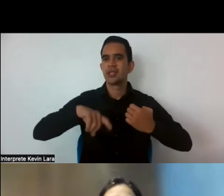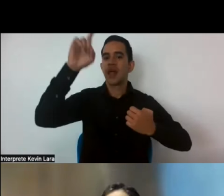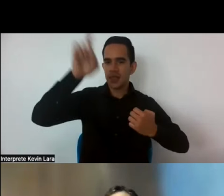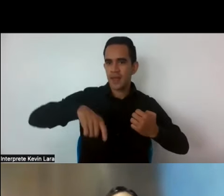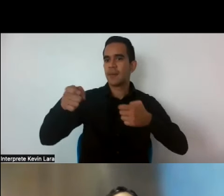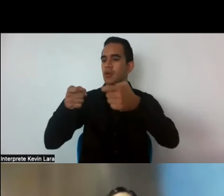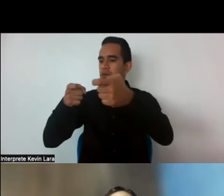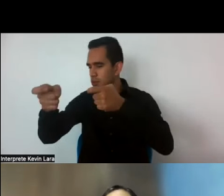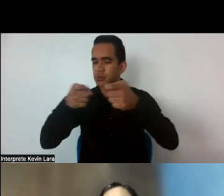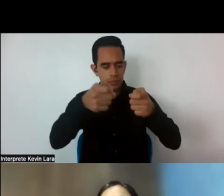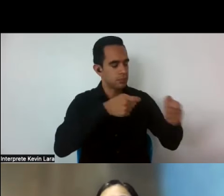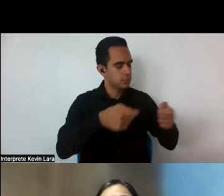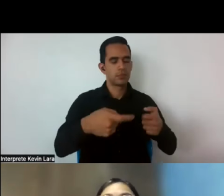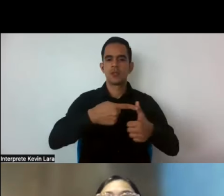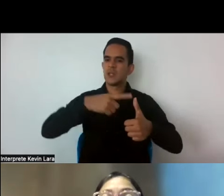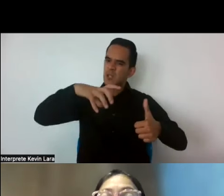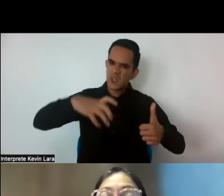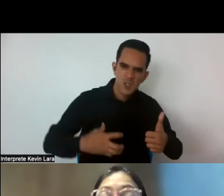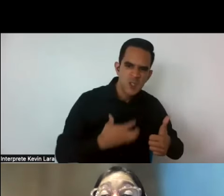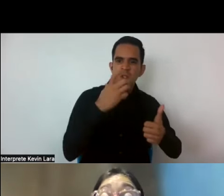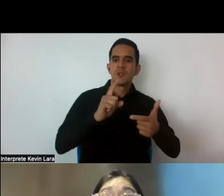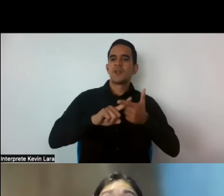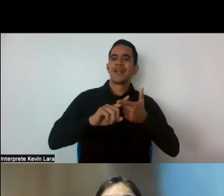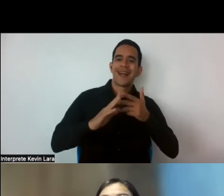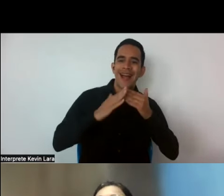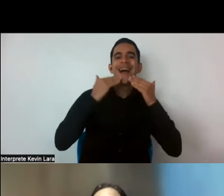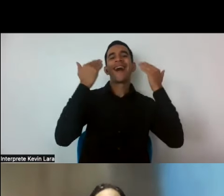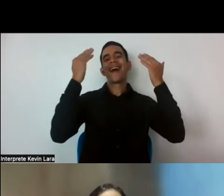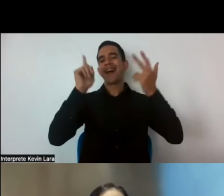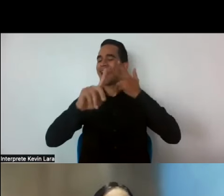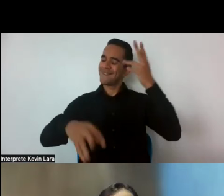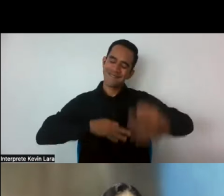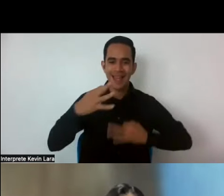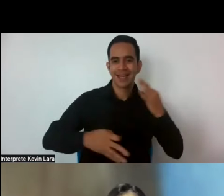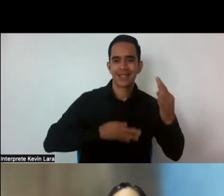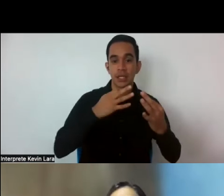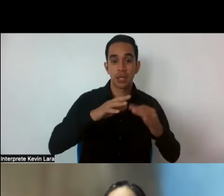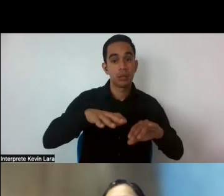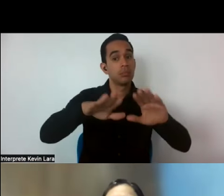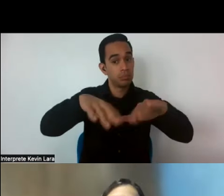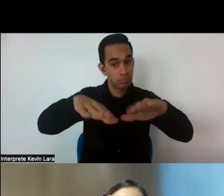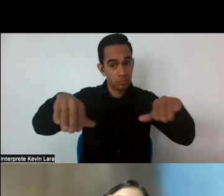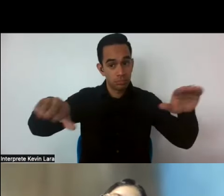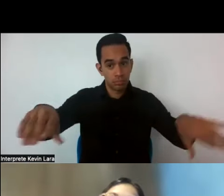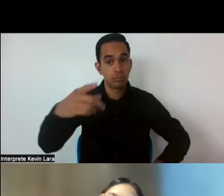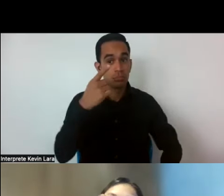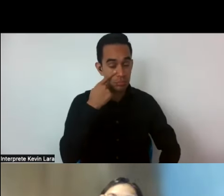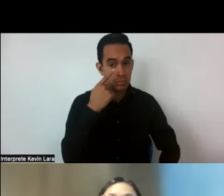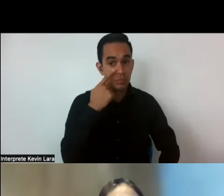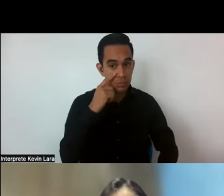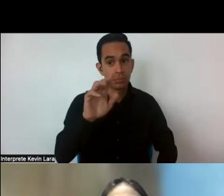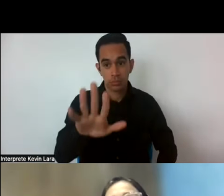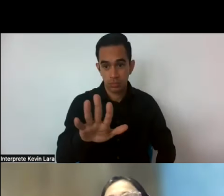Rabias, tristezas, miedos, alegrías y ojo, por lo general como seres humanos siempre gestionamos las que